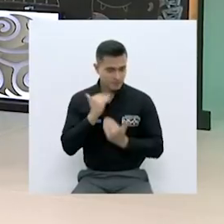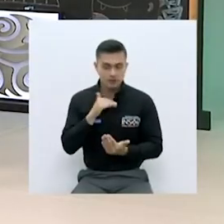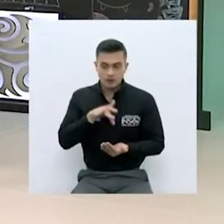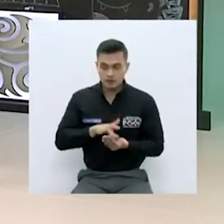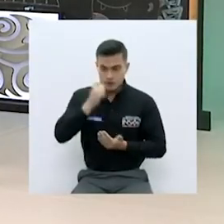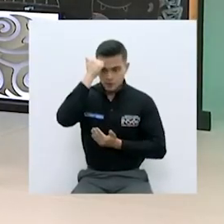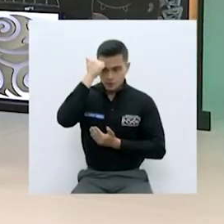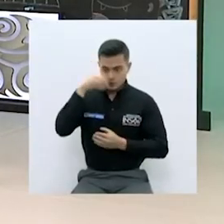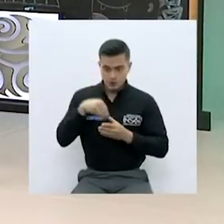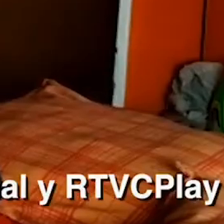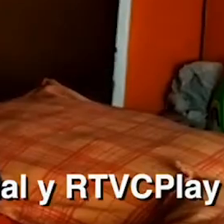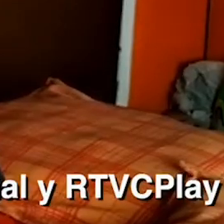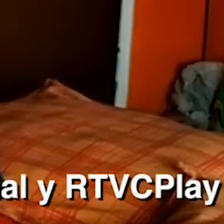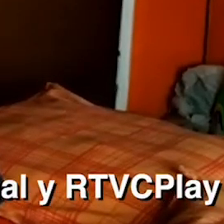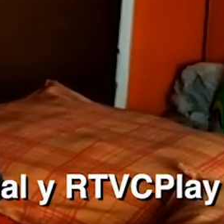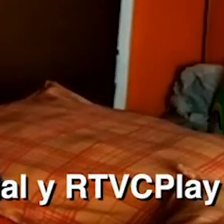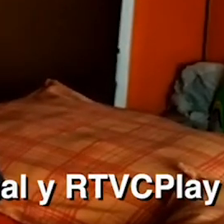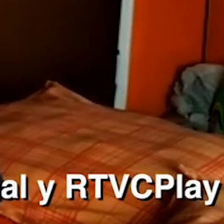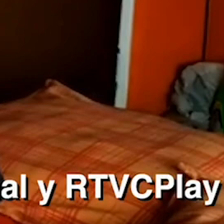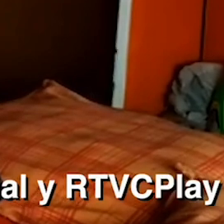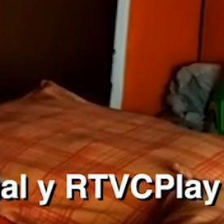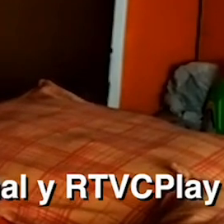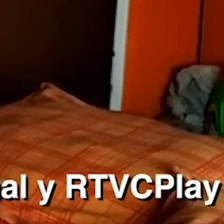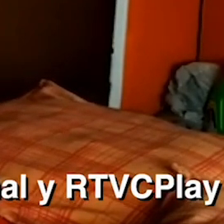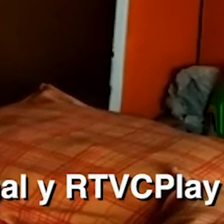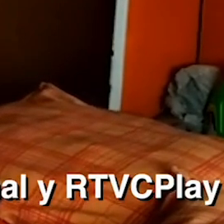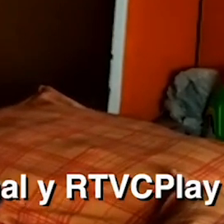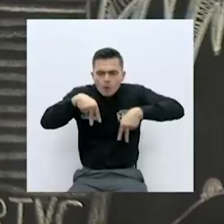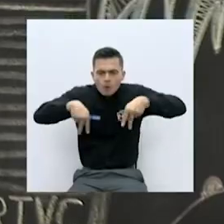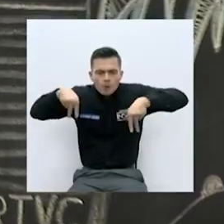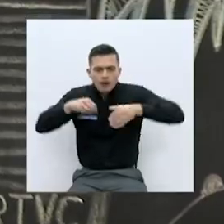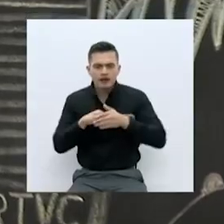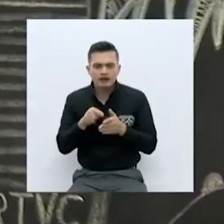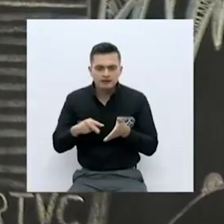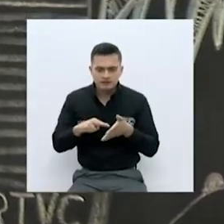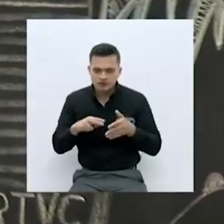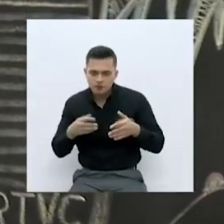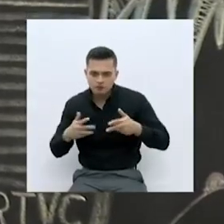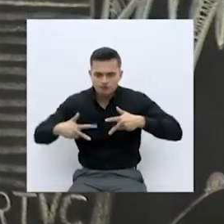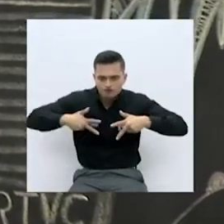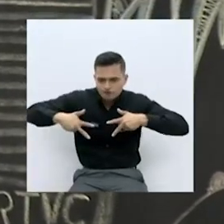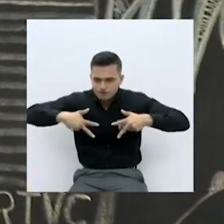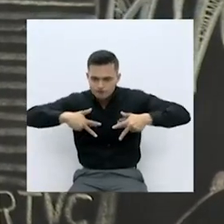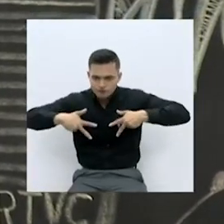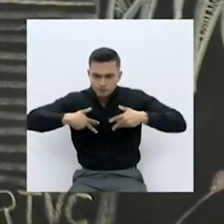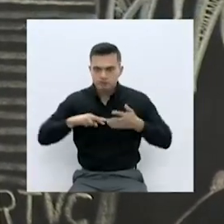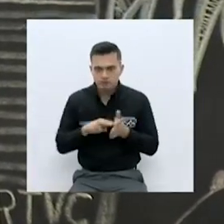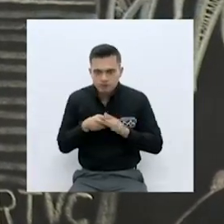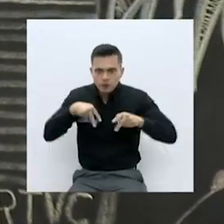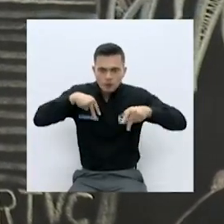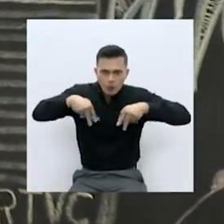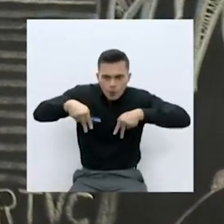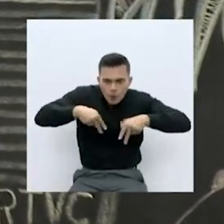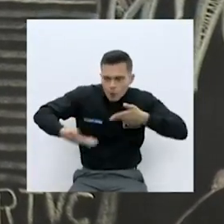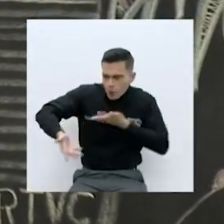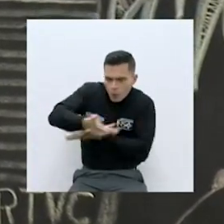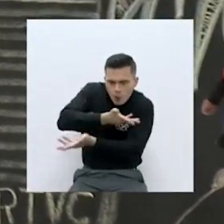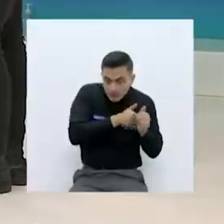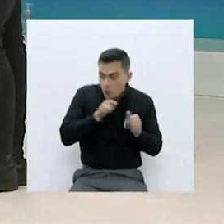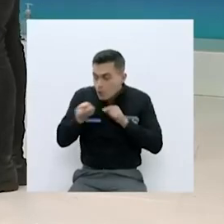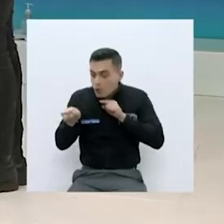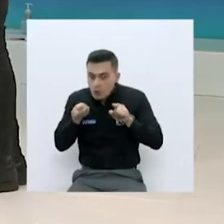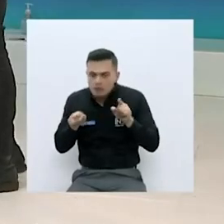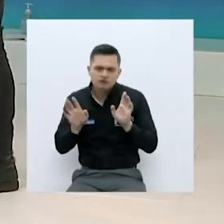Y los invito a todos a ver Profe en tu casa todos los días a las 10 de la mañana en Señal Colombia. Acabo de tener mi primera experiencia